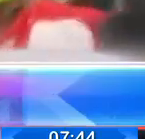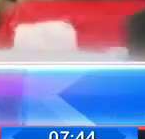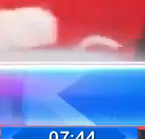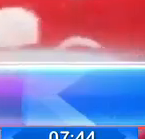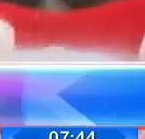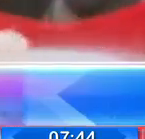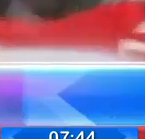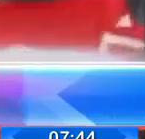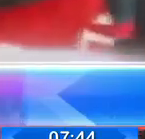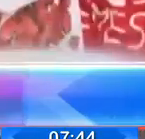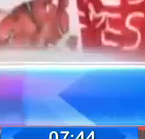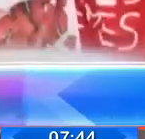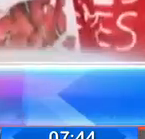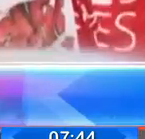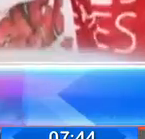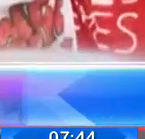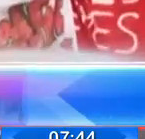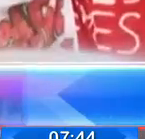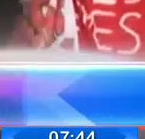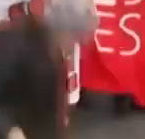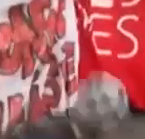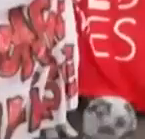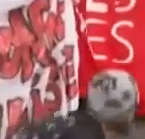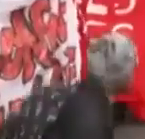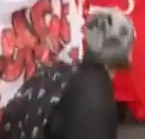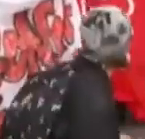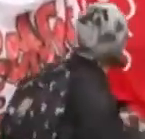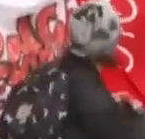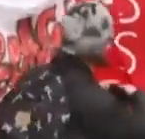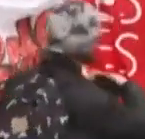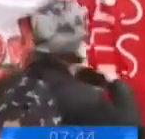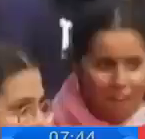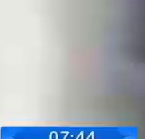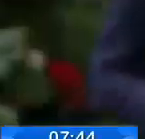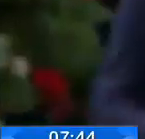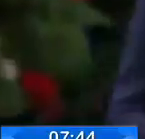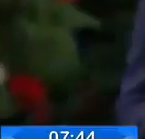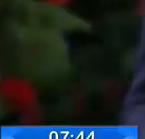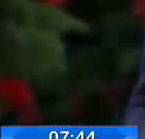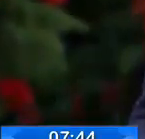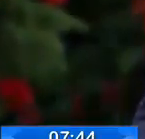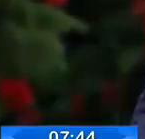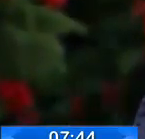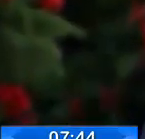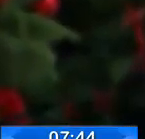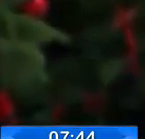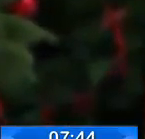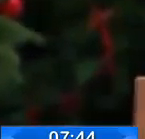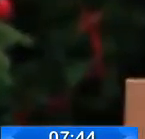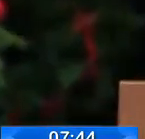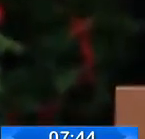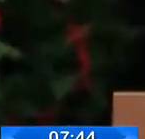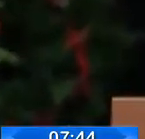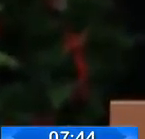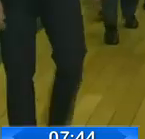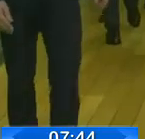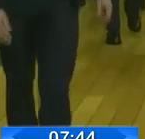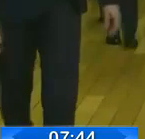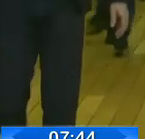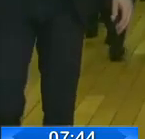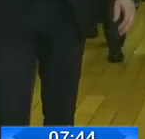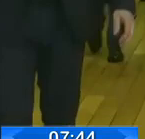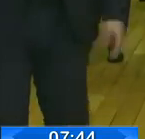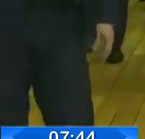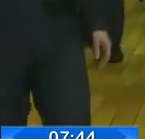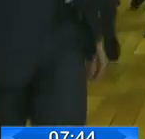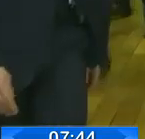las medidas económicas anunciadas por el Ejecutivo. Y también la primera ministra británica, Theresa May, enfrentará una moción de